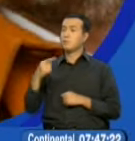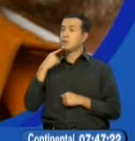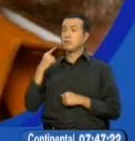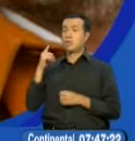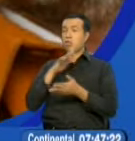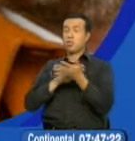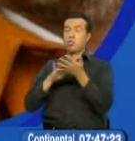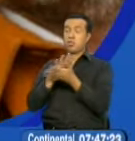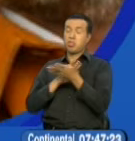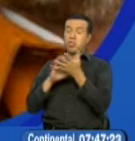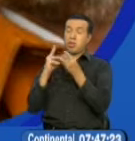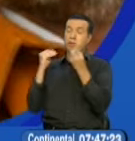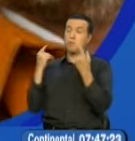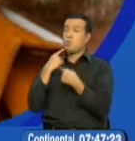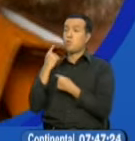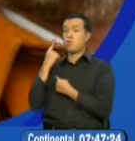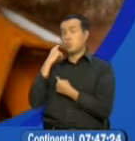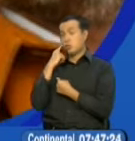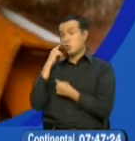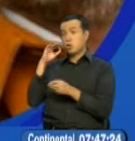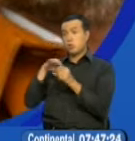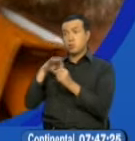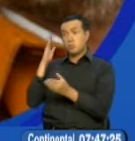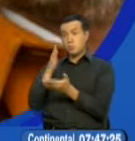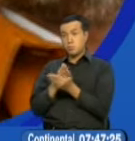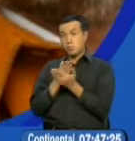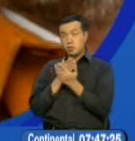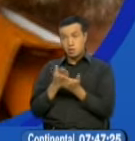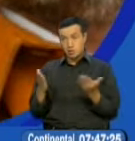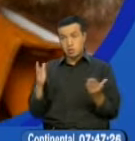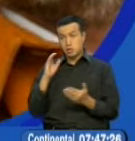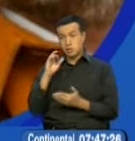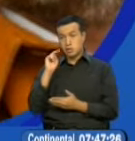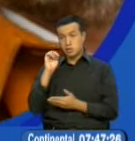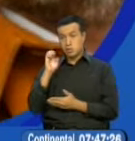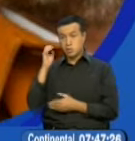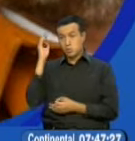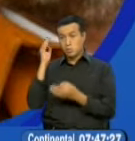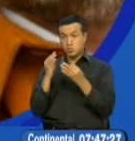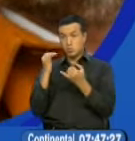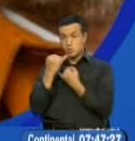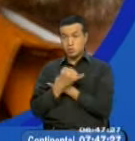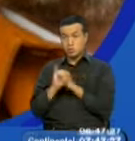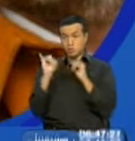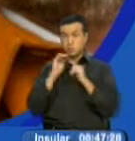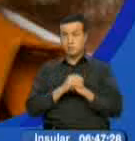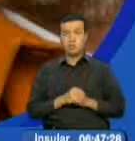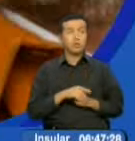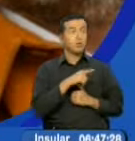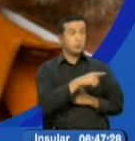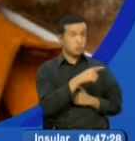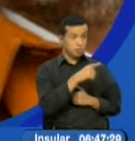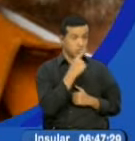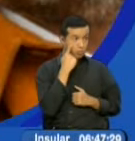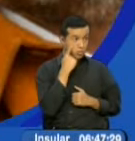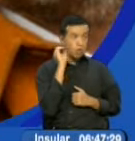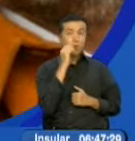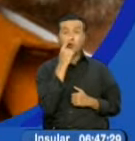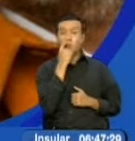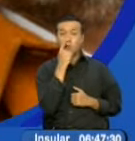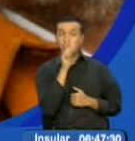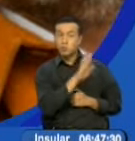tal magnitud que podrían anularse elecciones. Eso con CNE y justicia independientes. ¿A tu juicio o a interés de